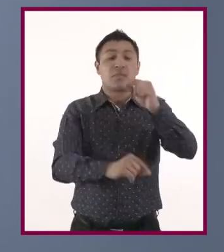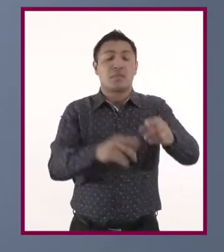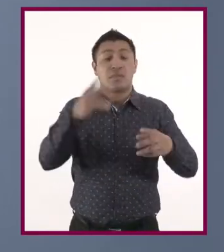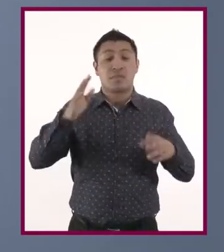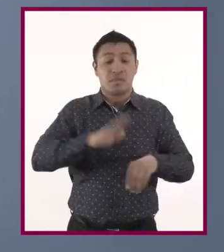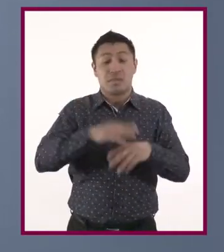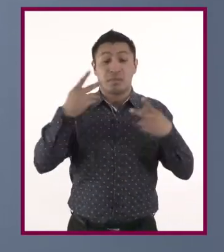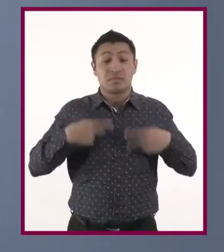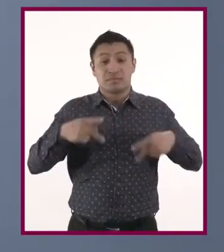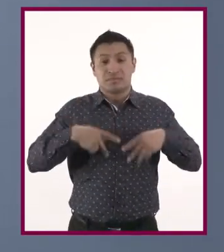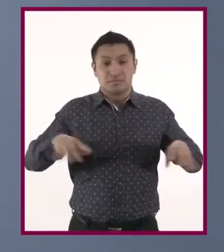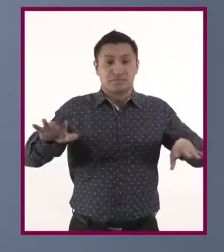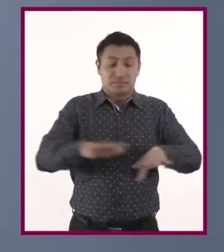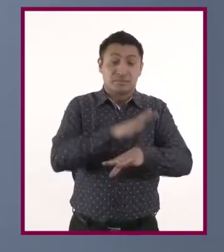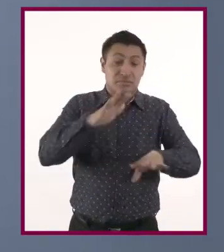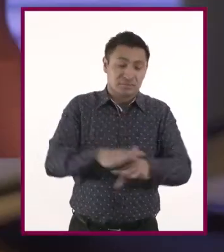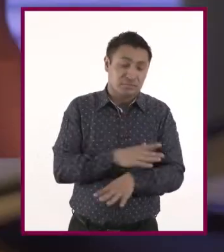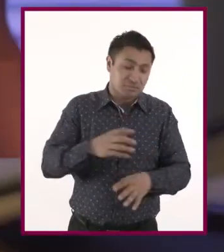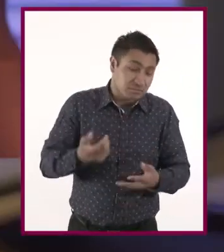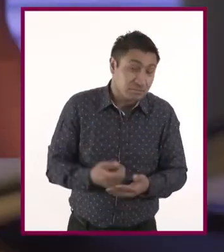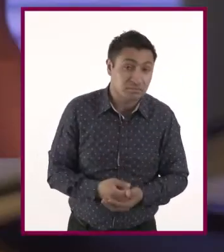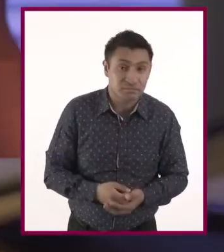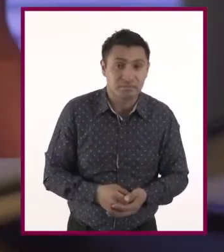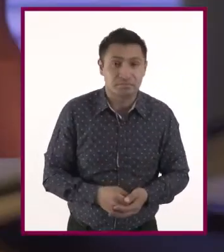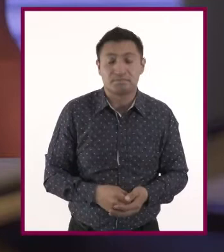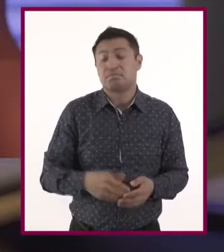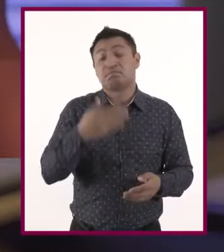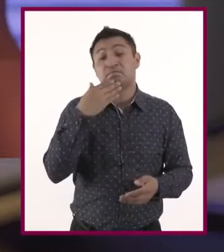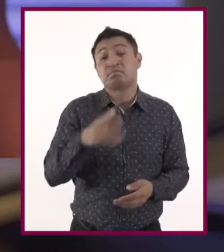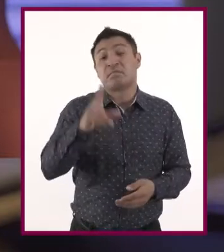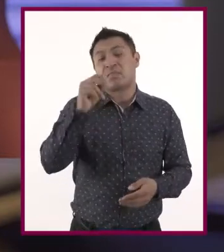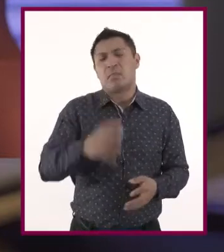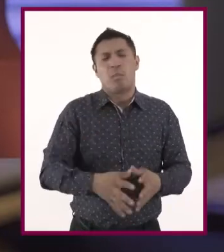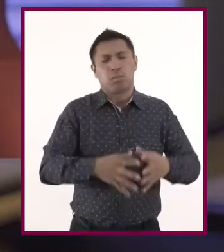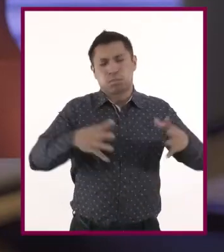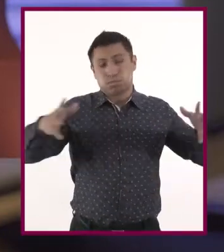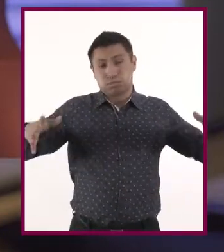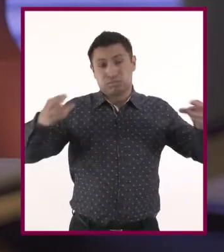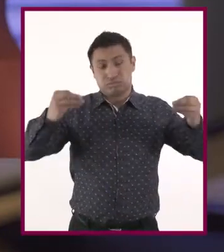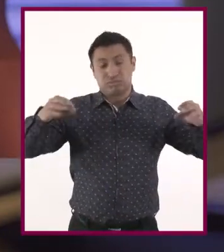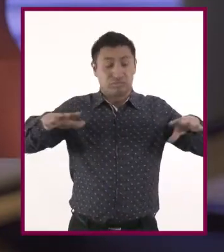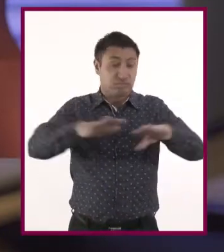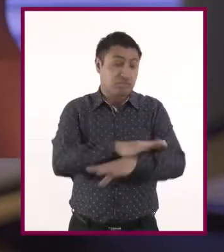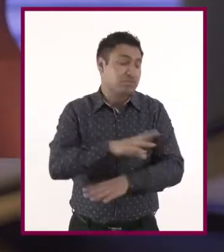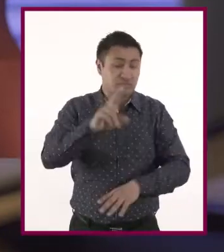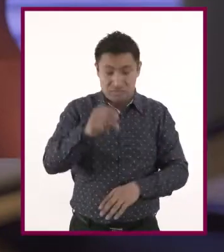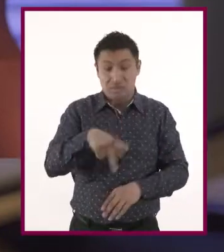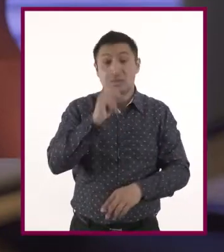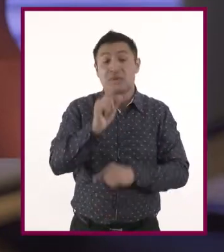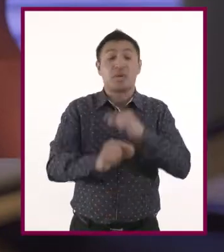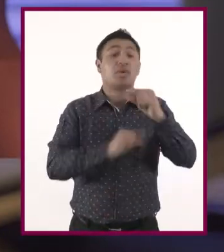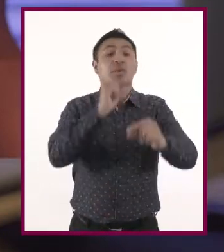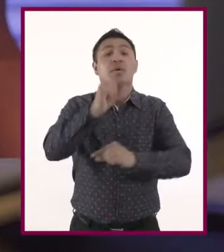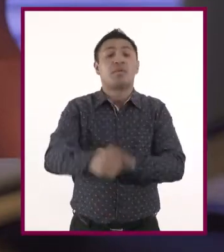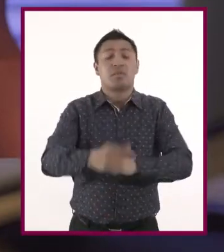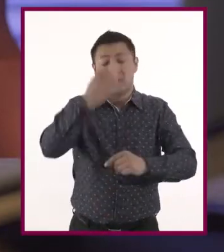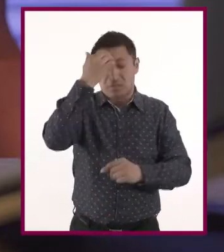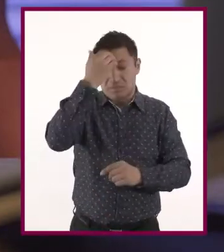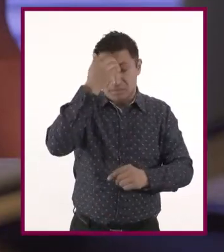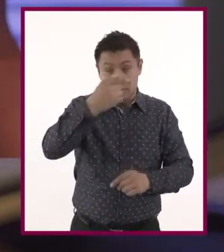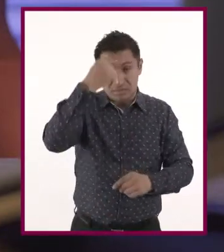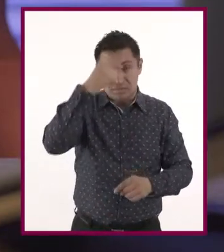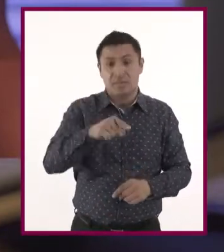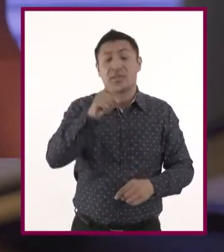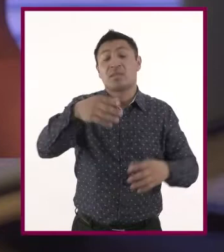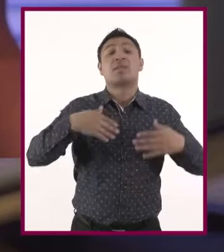sus calentadores por uno solar sustentable. Qué bueno, aunque no sea aún tan grande el cambio, pero poco a poco se va haciendo conciencia sobre las cosas que